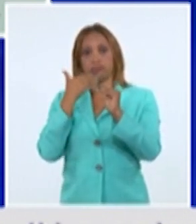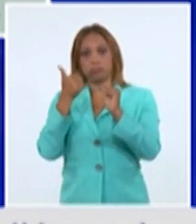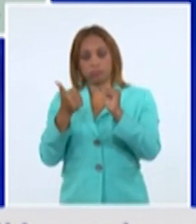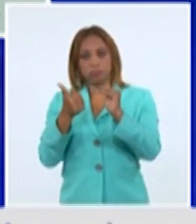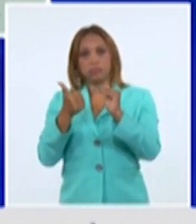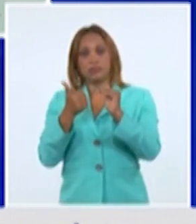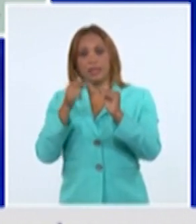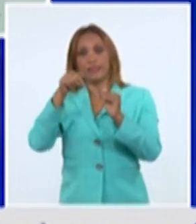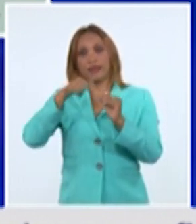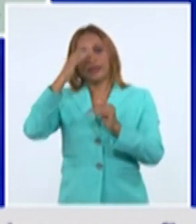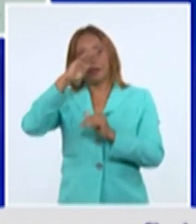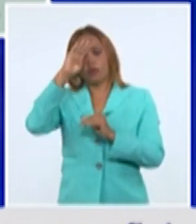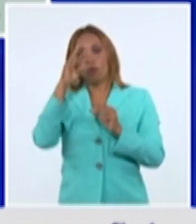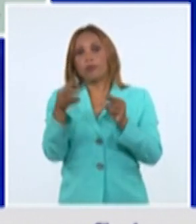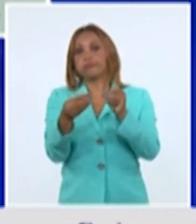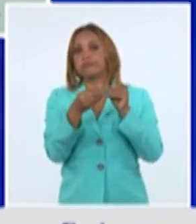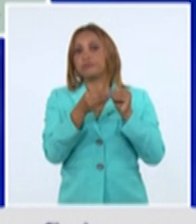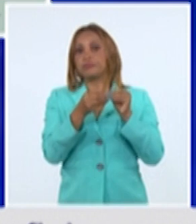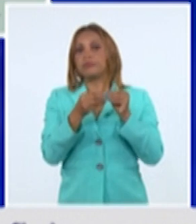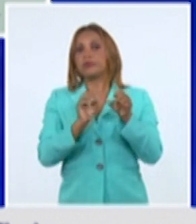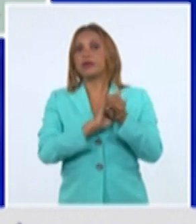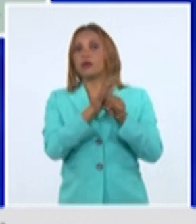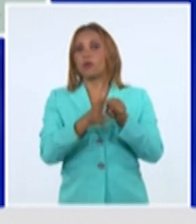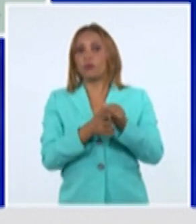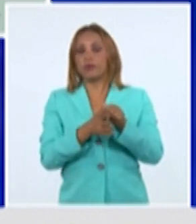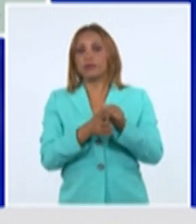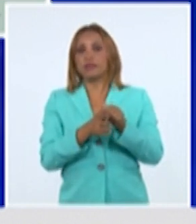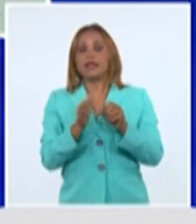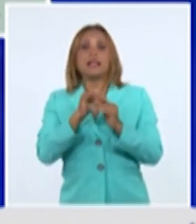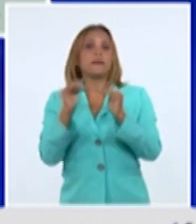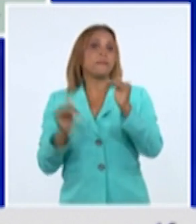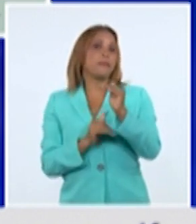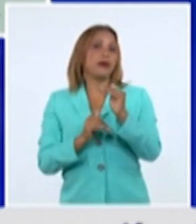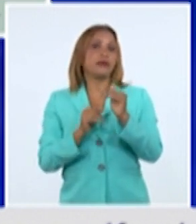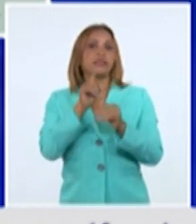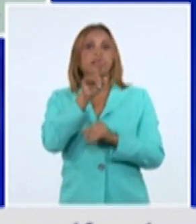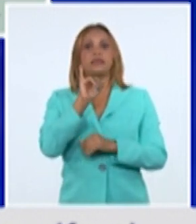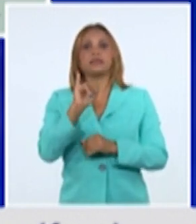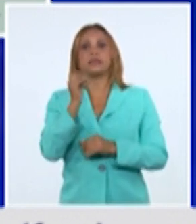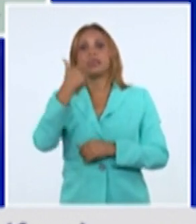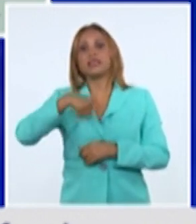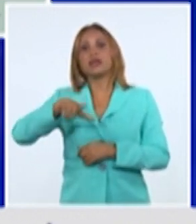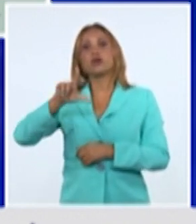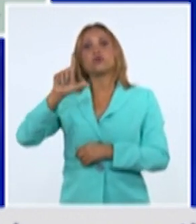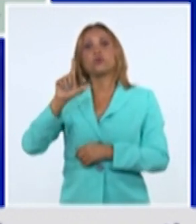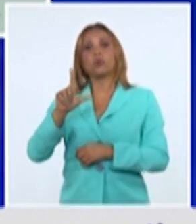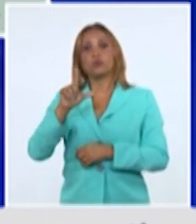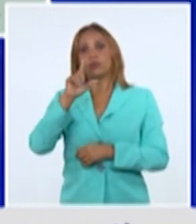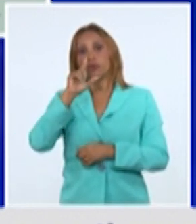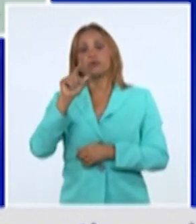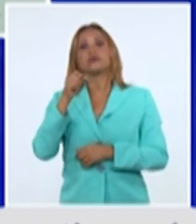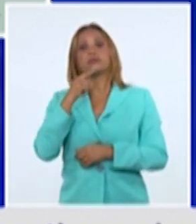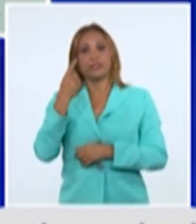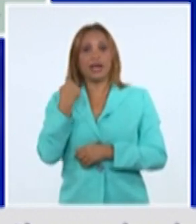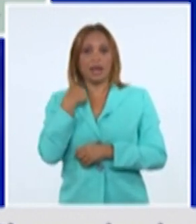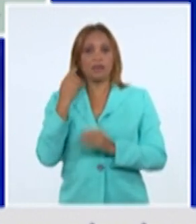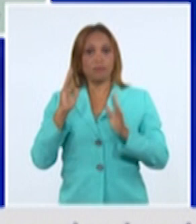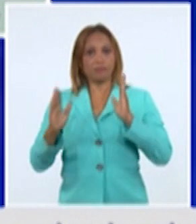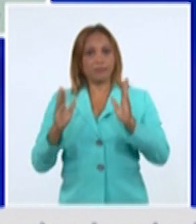los últimos 15 días y la más baja desde el 16 de junio de este año, que tuvimos